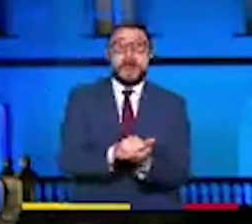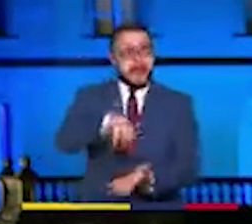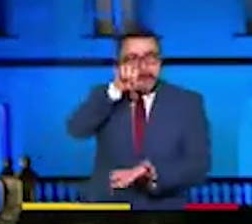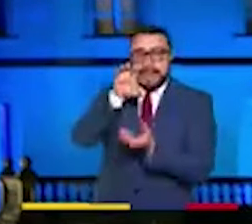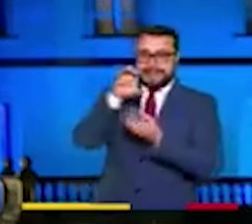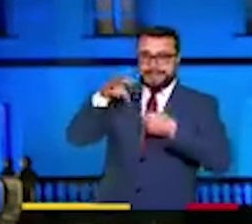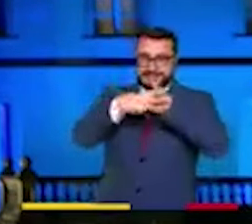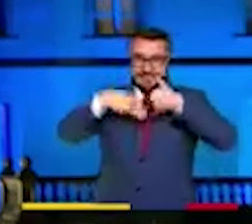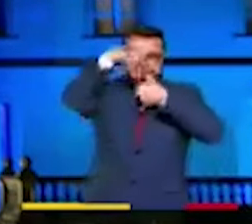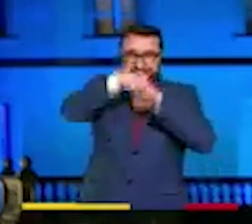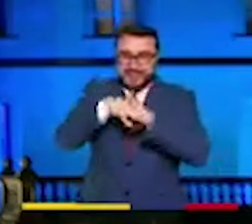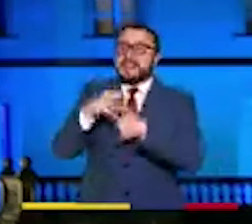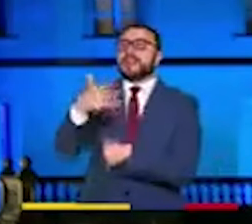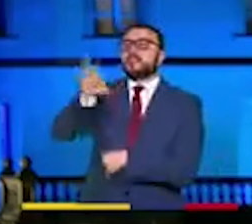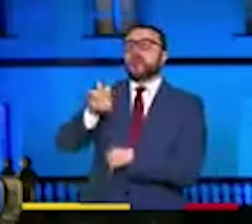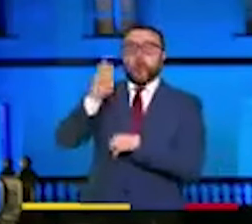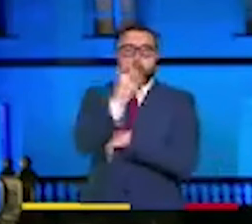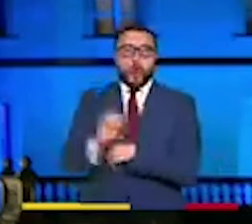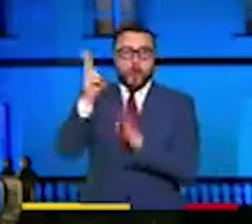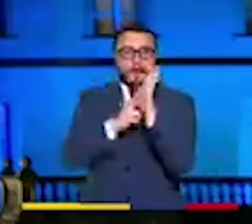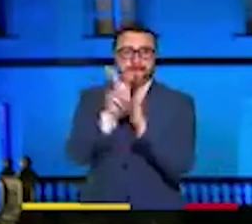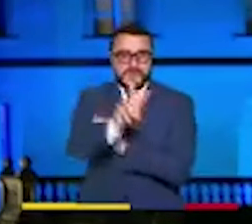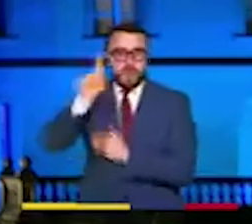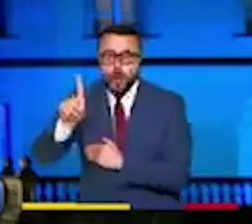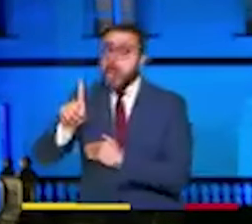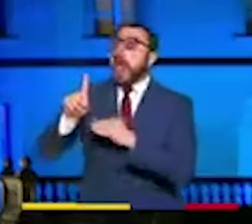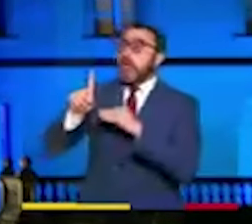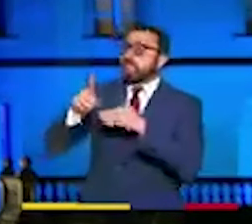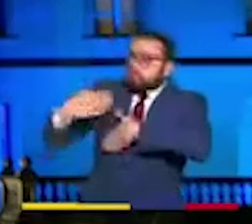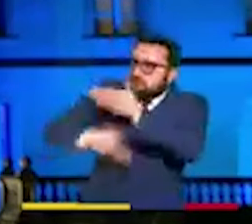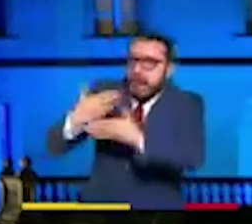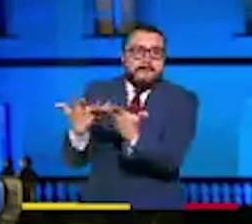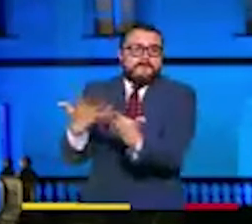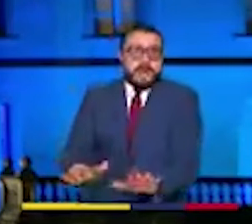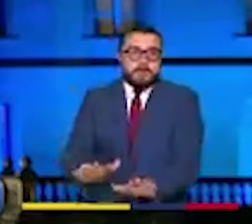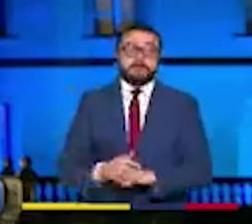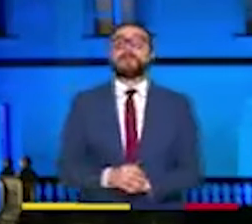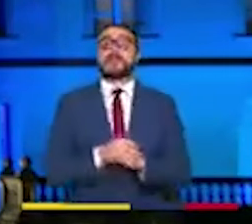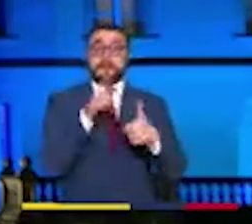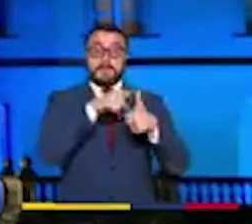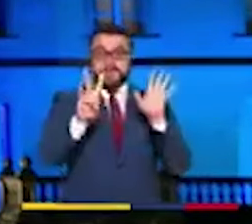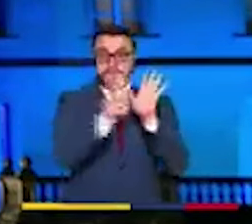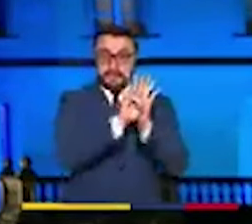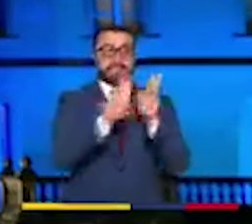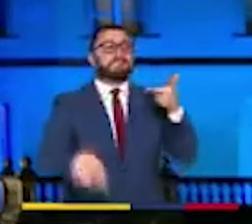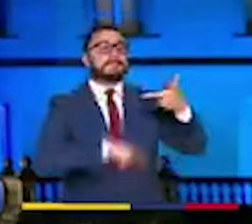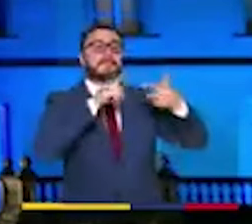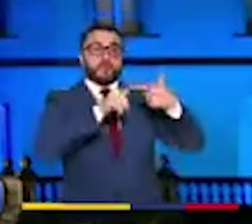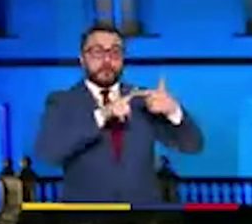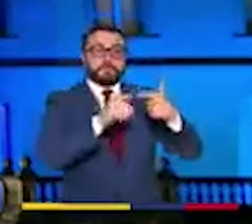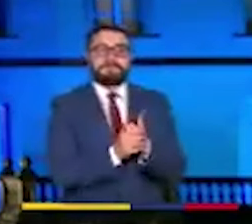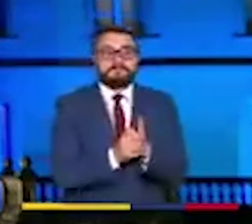28 de octubre del 2021. 2. Los supuestos pagos a testigos electorales